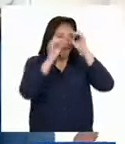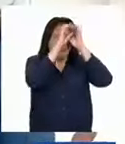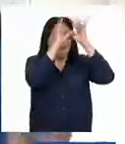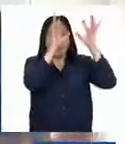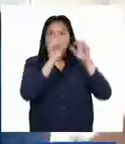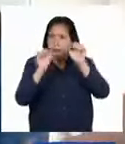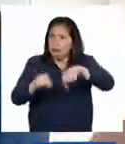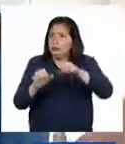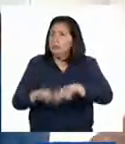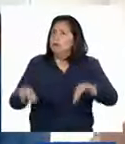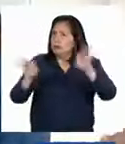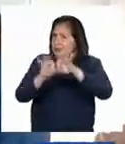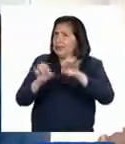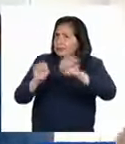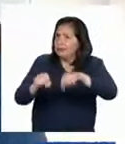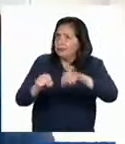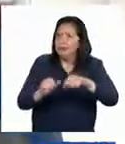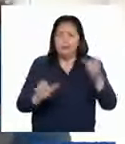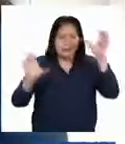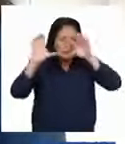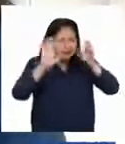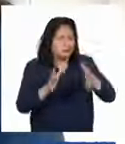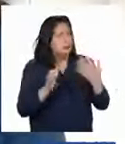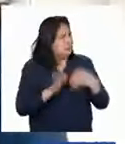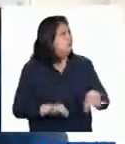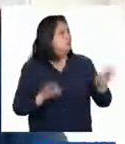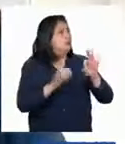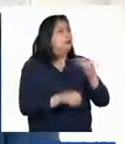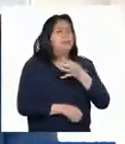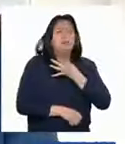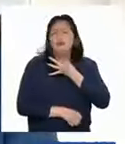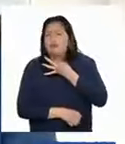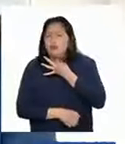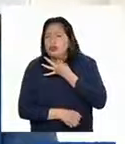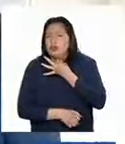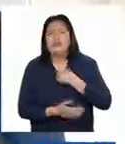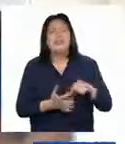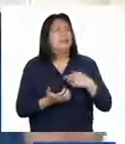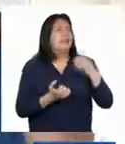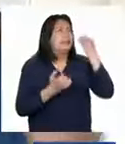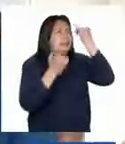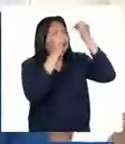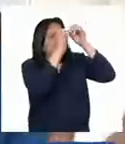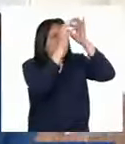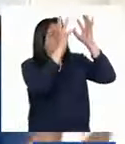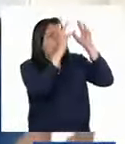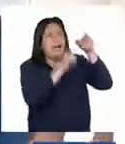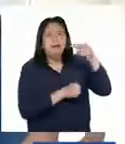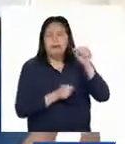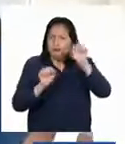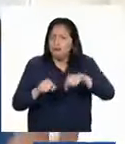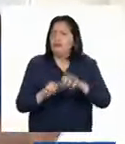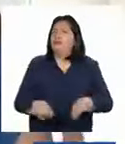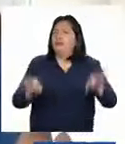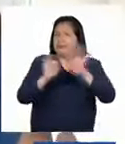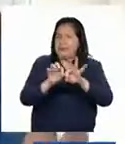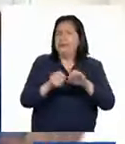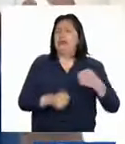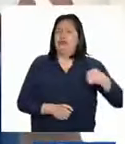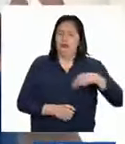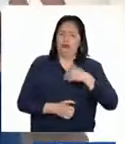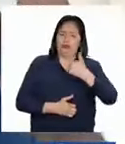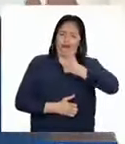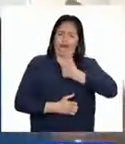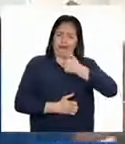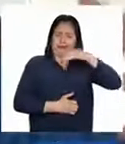para ser científico. La imaginación es fundamental. Entonces, curiosidad e imaginación son algo básico que todos tenemos como